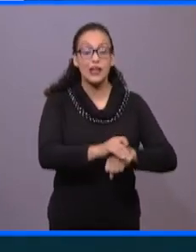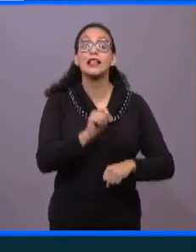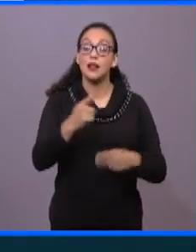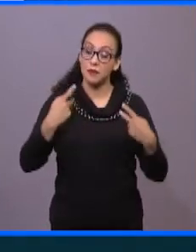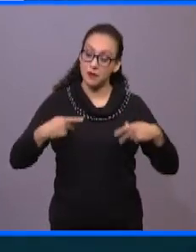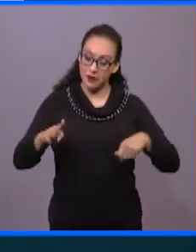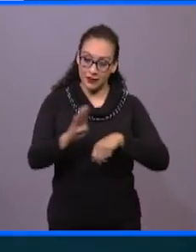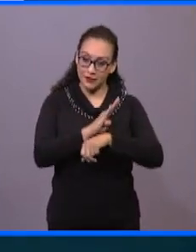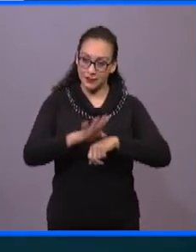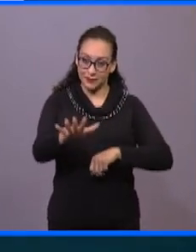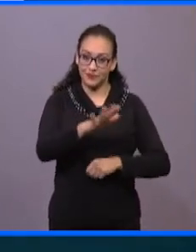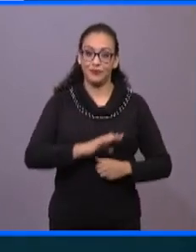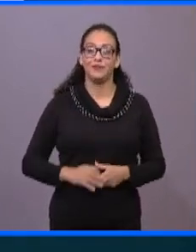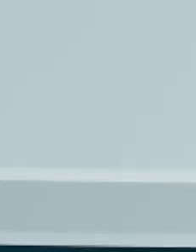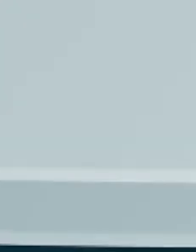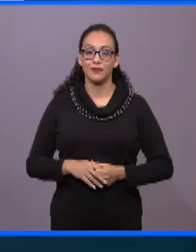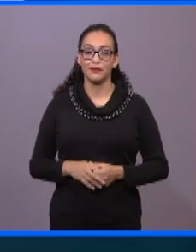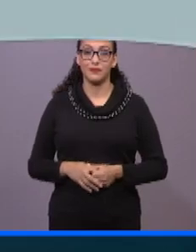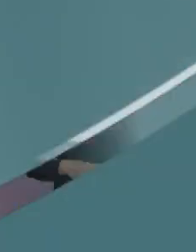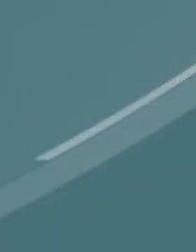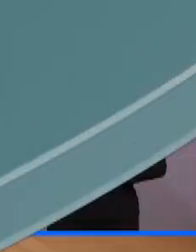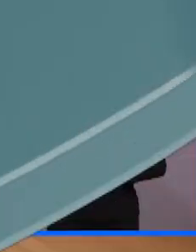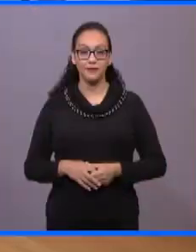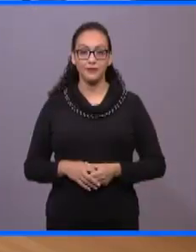sociedad mexicana.